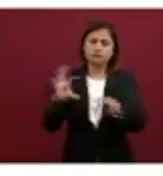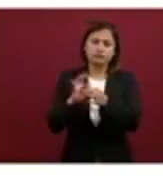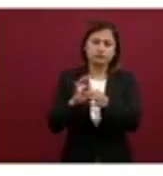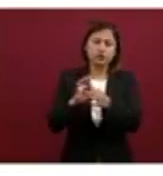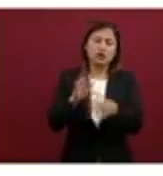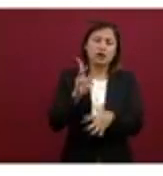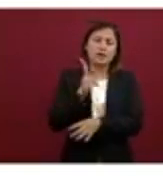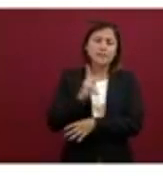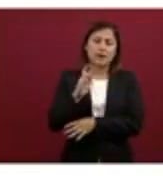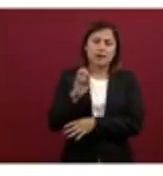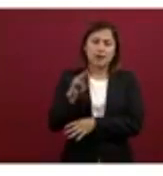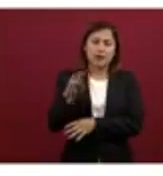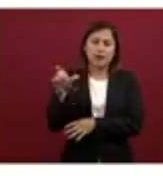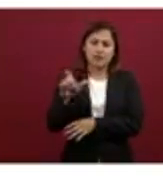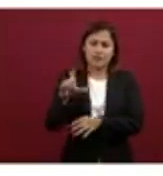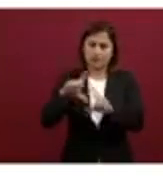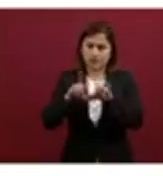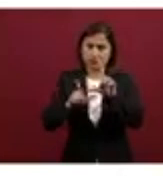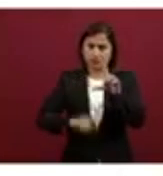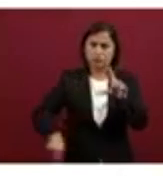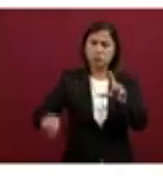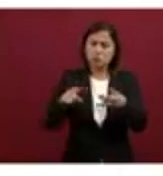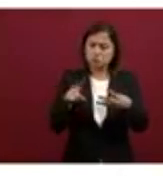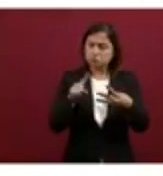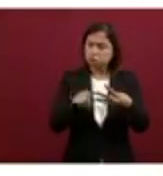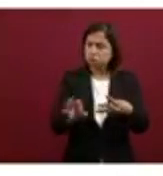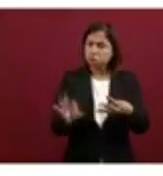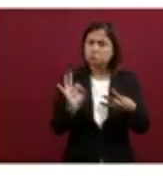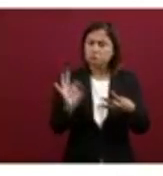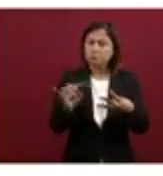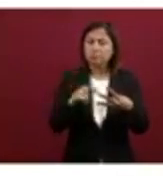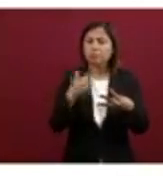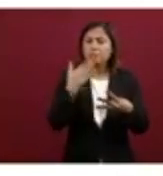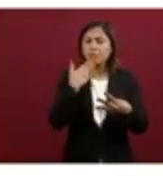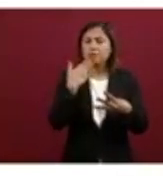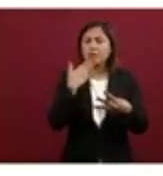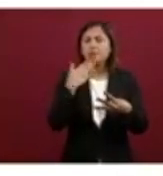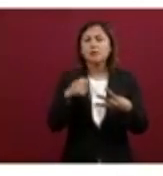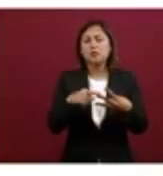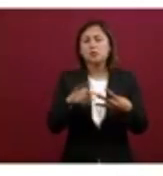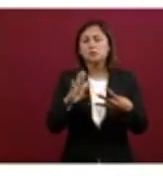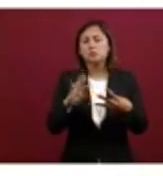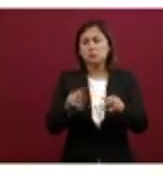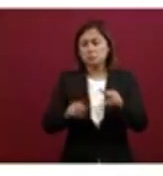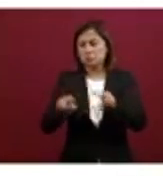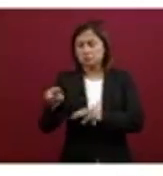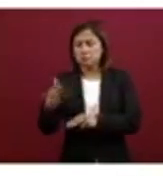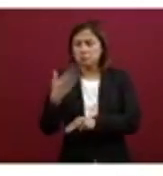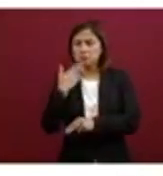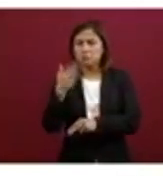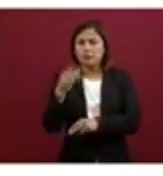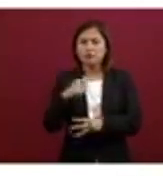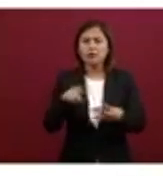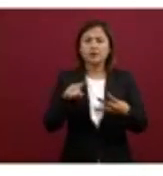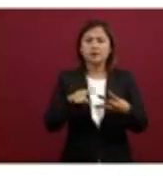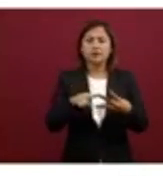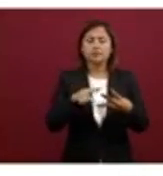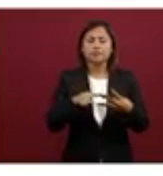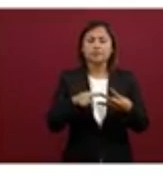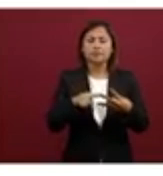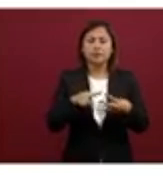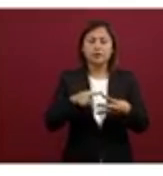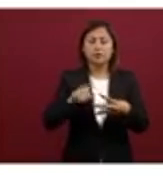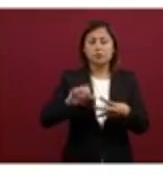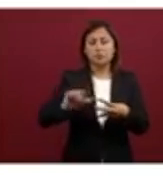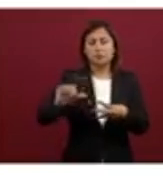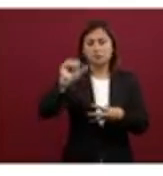nacional. O sea, tiene un buen precio al público, aunque tiene un margen alto, y el precio más alto, con el margen más alto, lo tiene